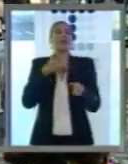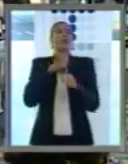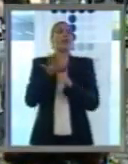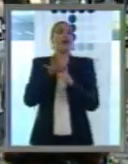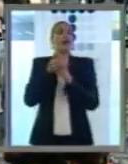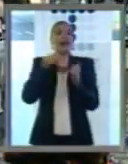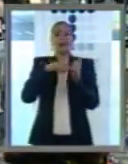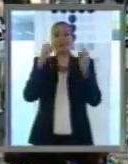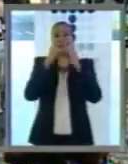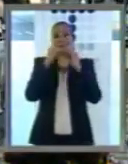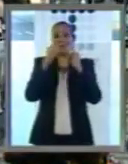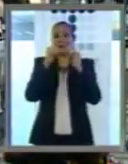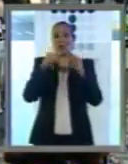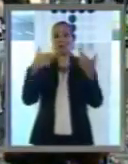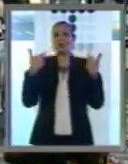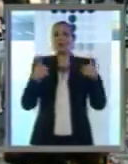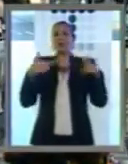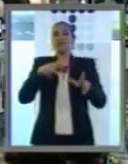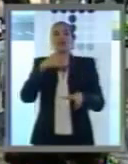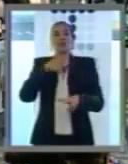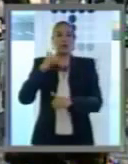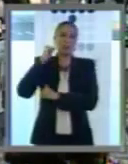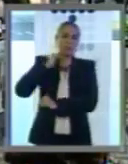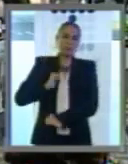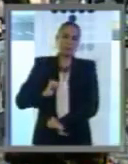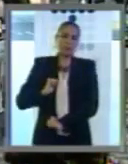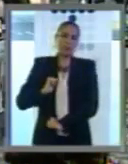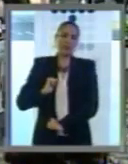la institución que represento,